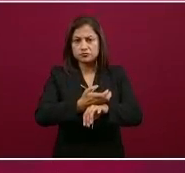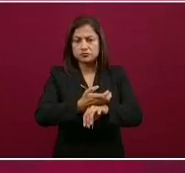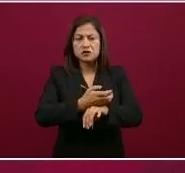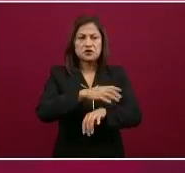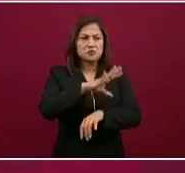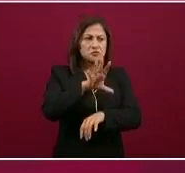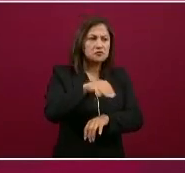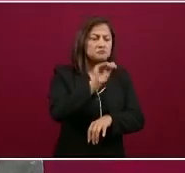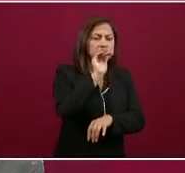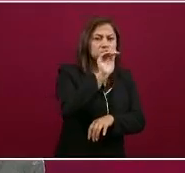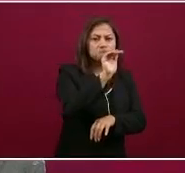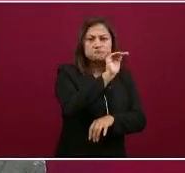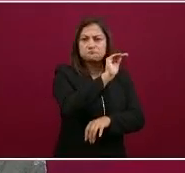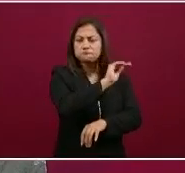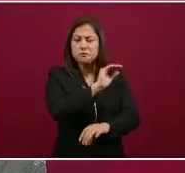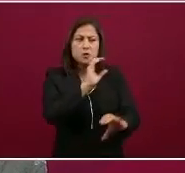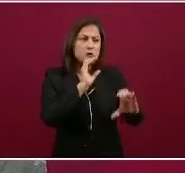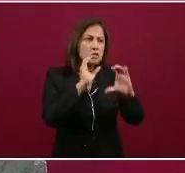comunicación,